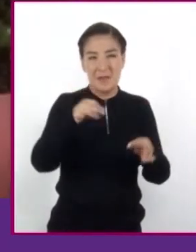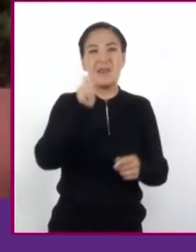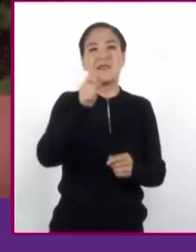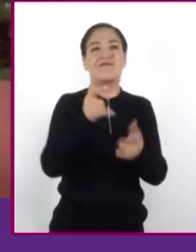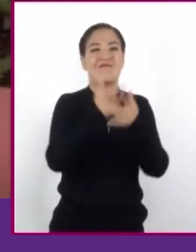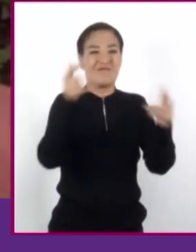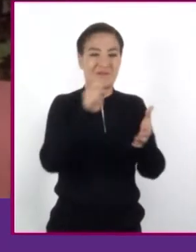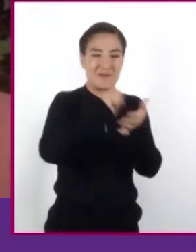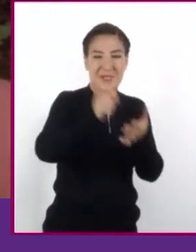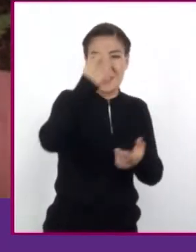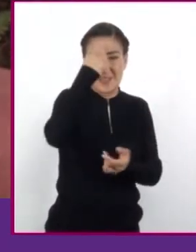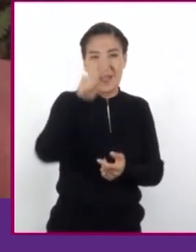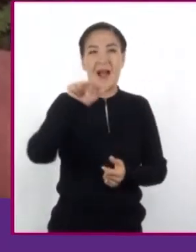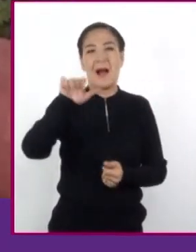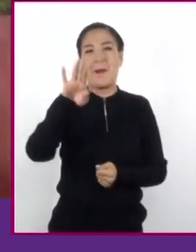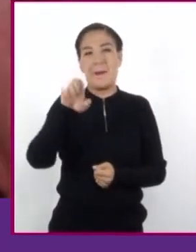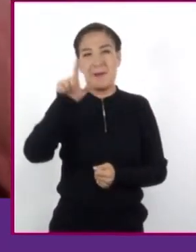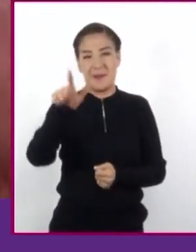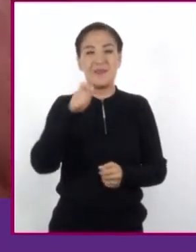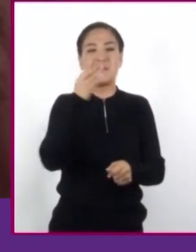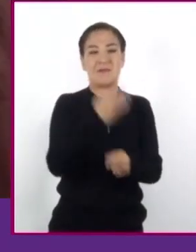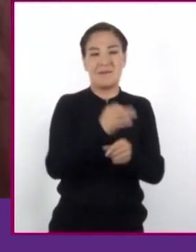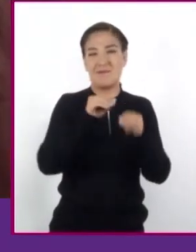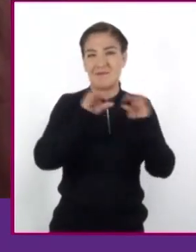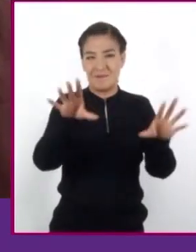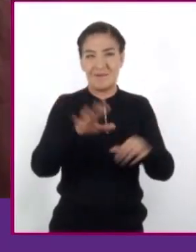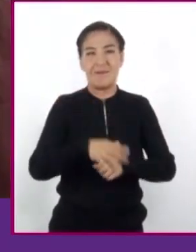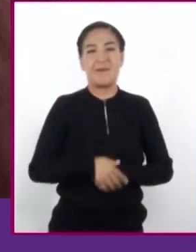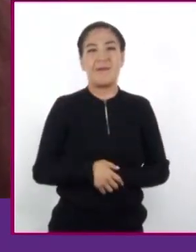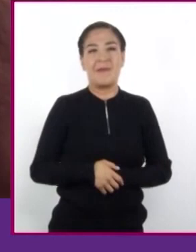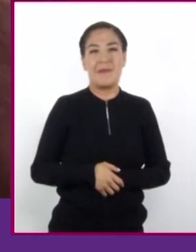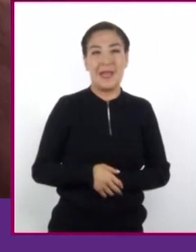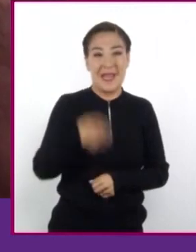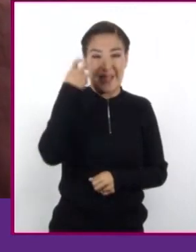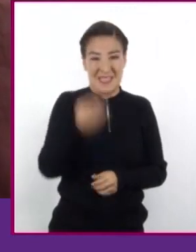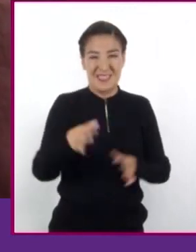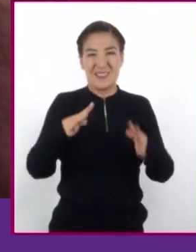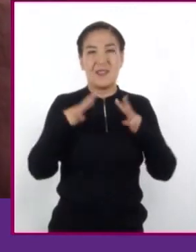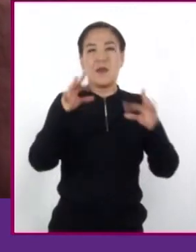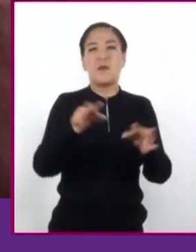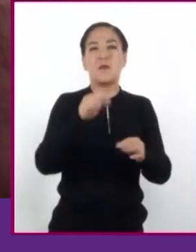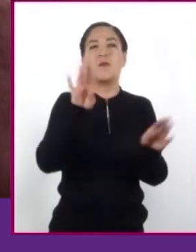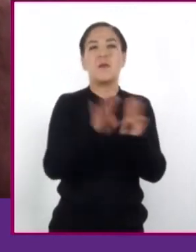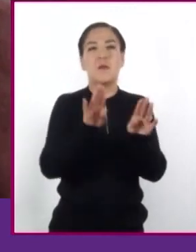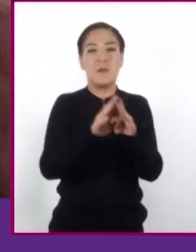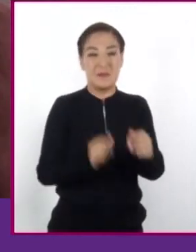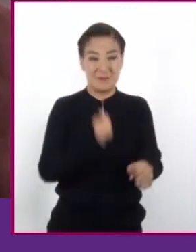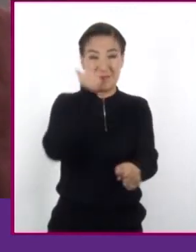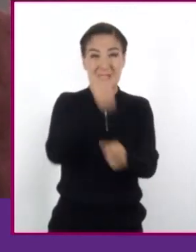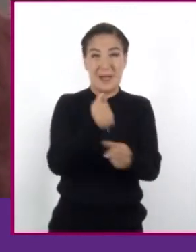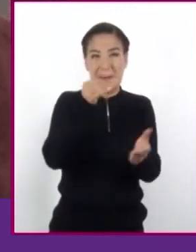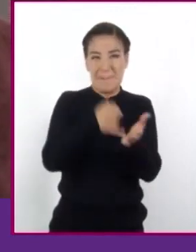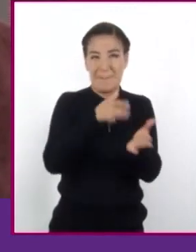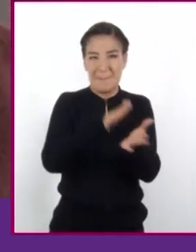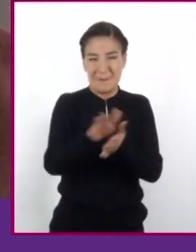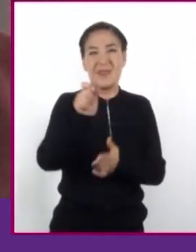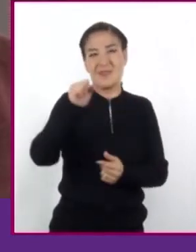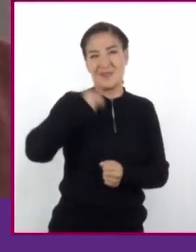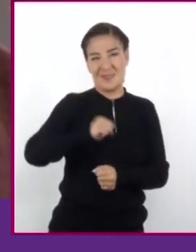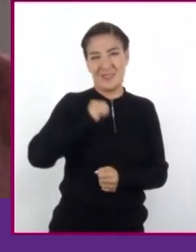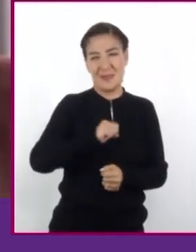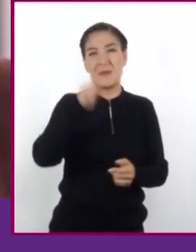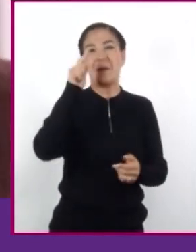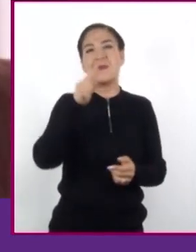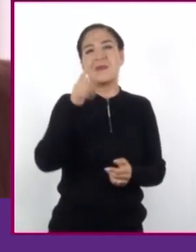Ramos, recientemente editado por el INAH. A raíz de la invención de la imprenta a mediados del siglo XV